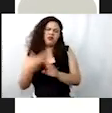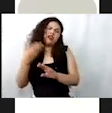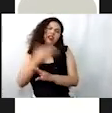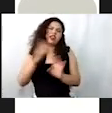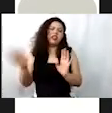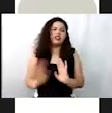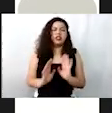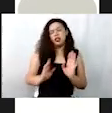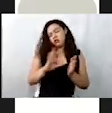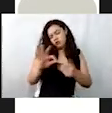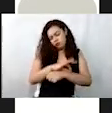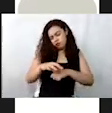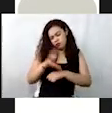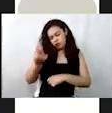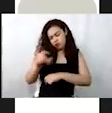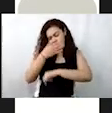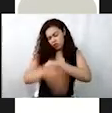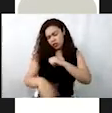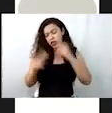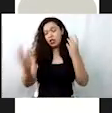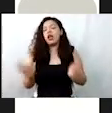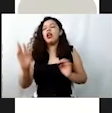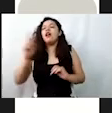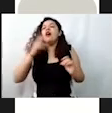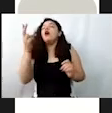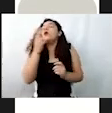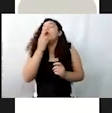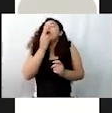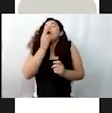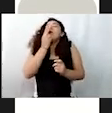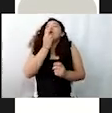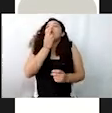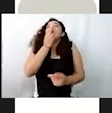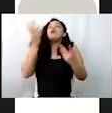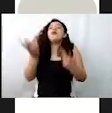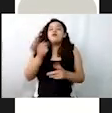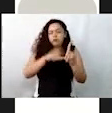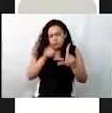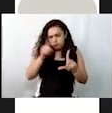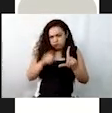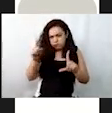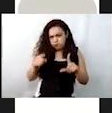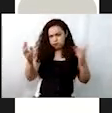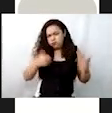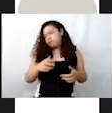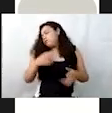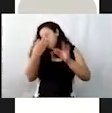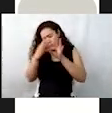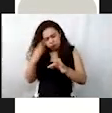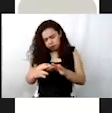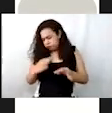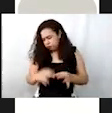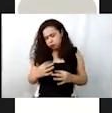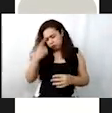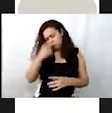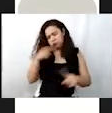de diseñar los ODS, y es bueno, es útil si no vamos tan bien en las estadísticas, si no hemos cumplido con muchas de las metas,